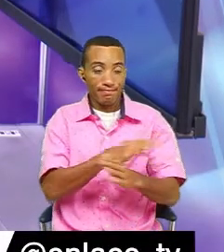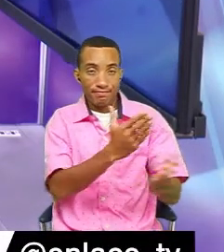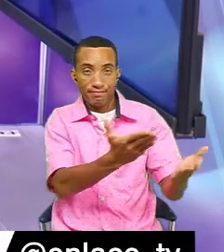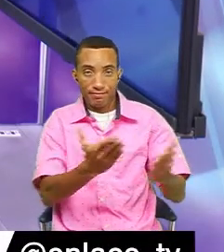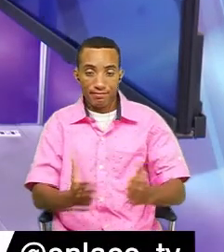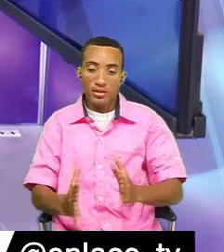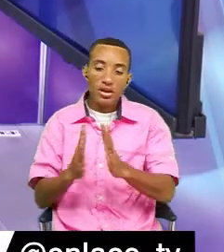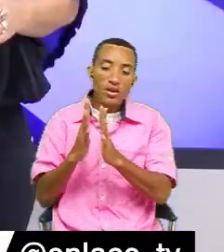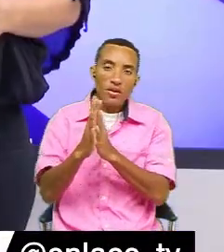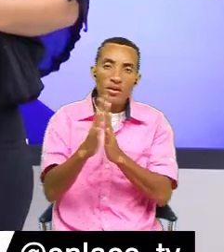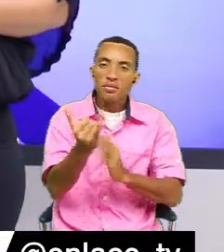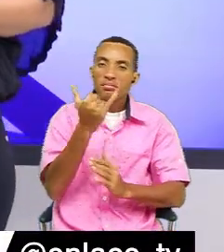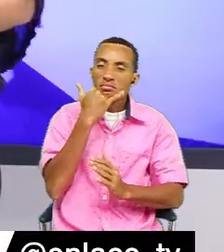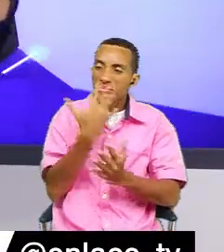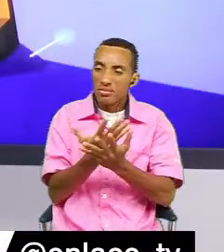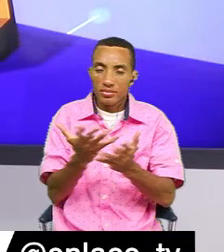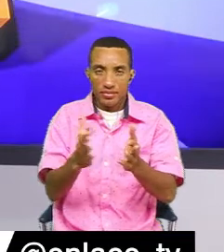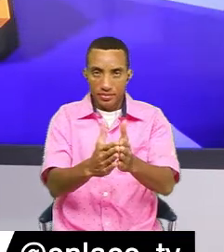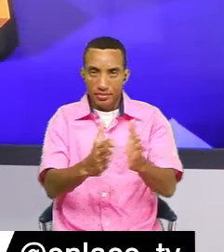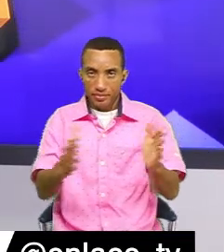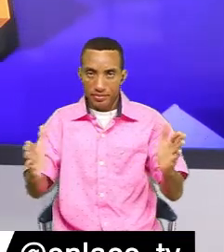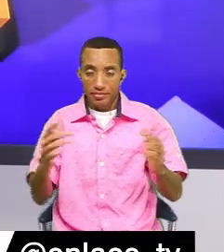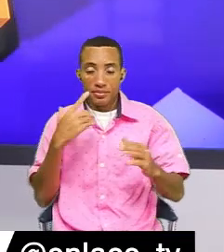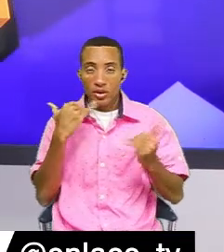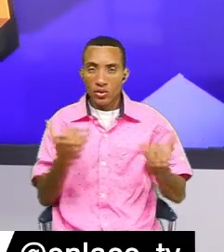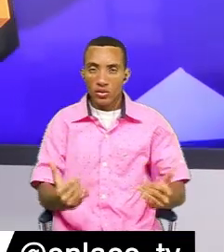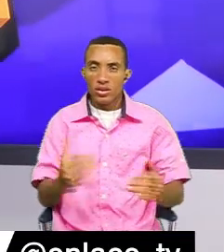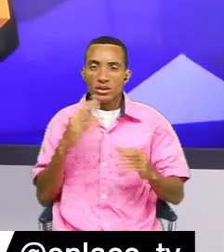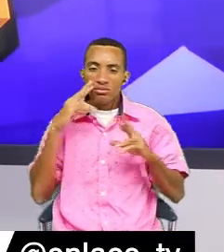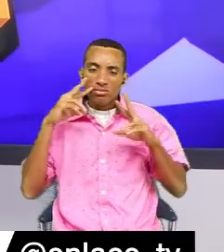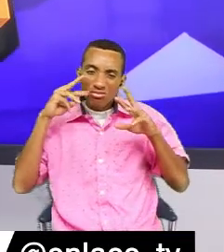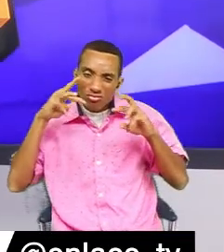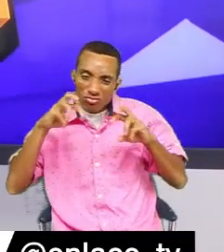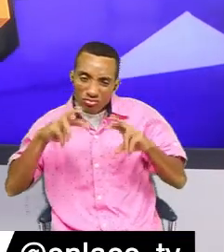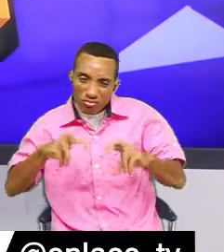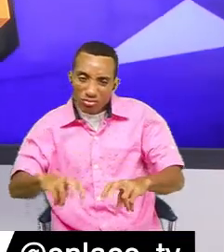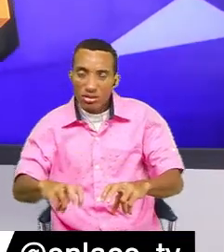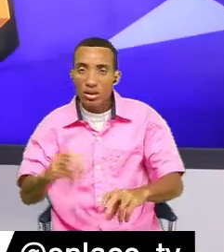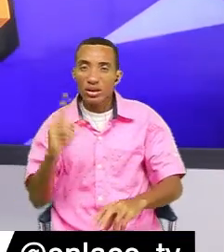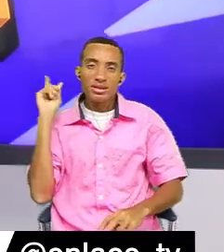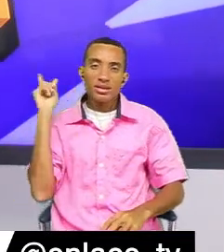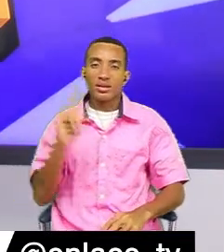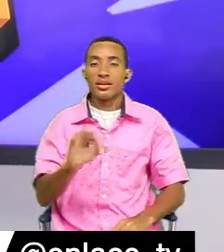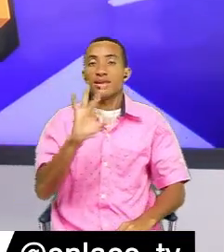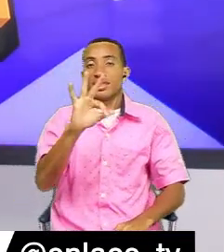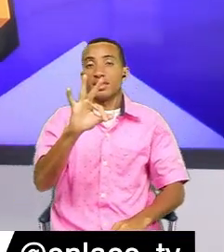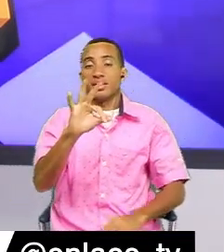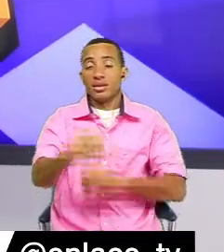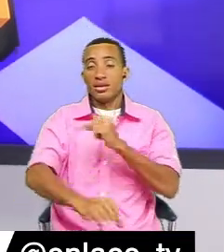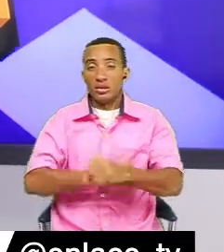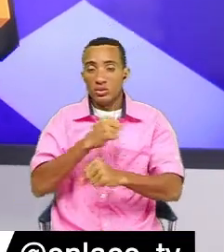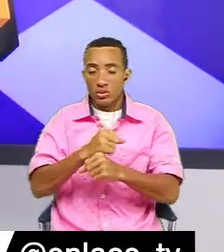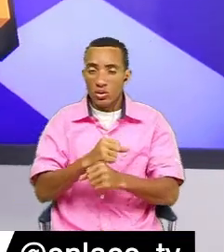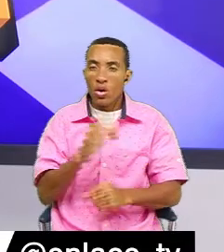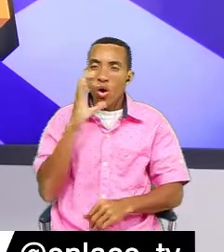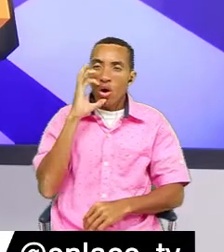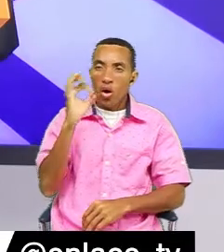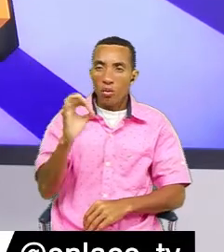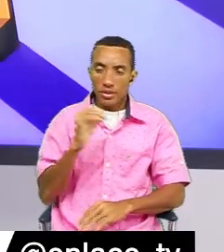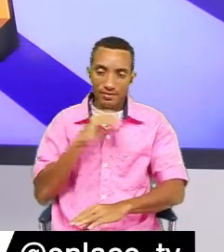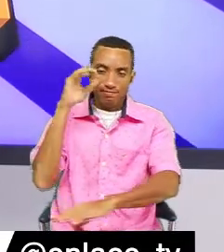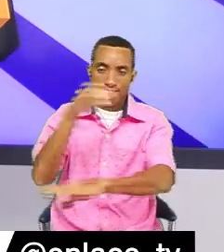nuestros titulares. Luego de más de 3 años de investigación y búsqueda, se dio por fin con la captura de alias Ochoa. Este hombre se ocultaba en una